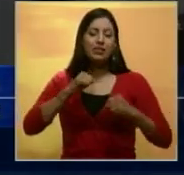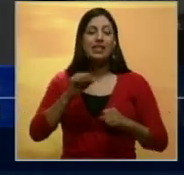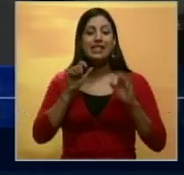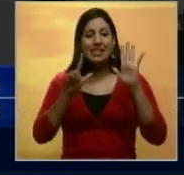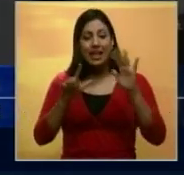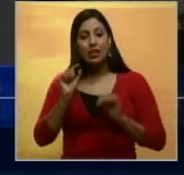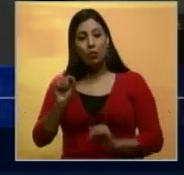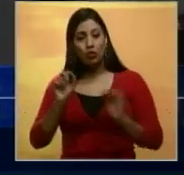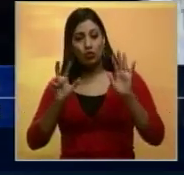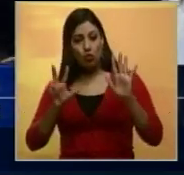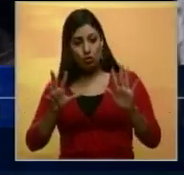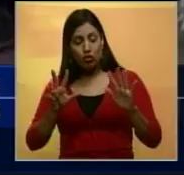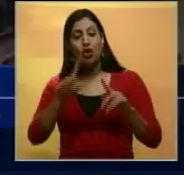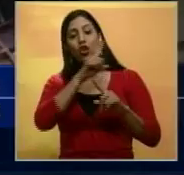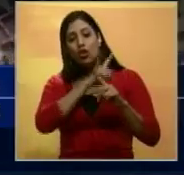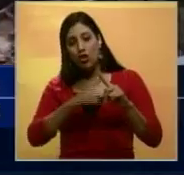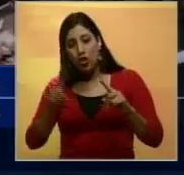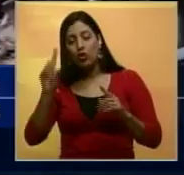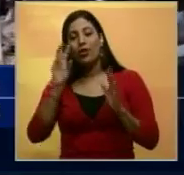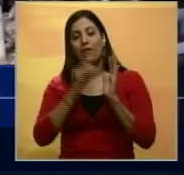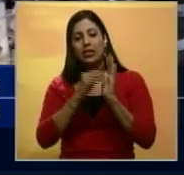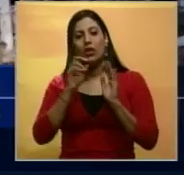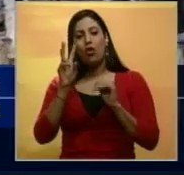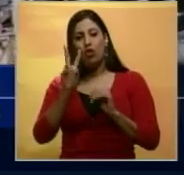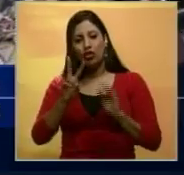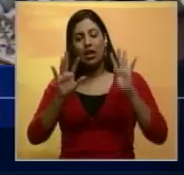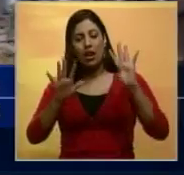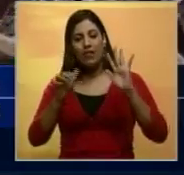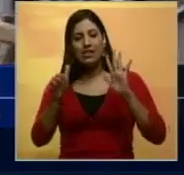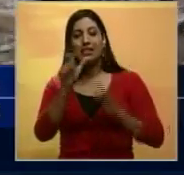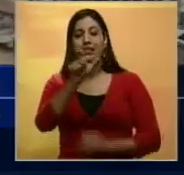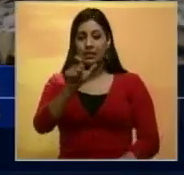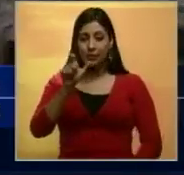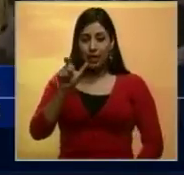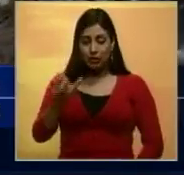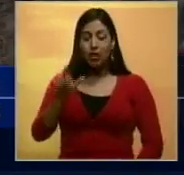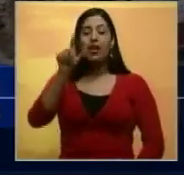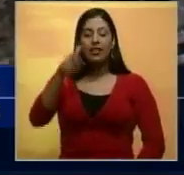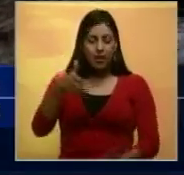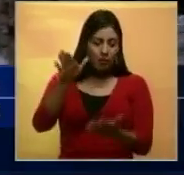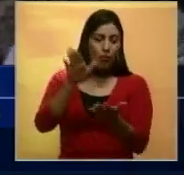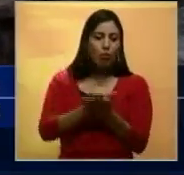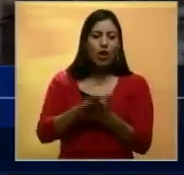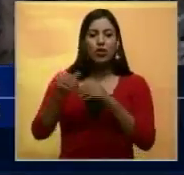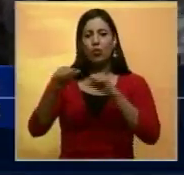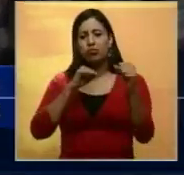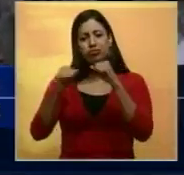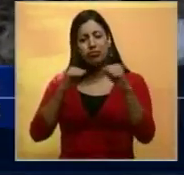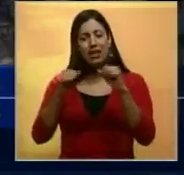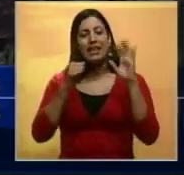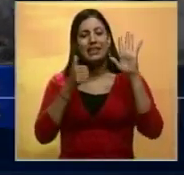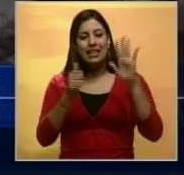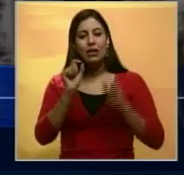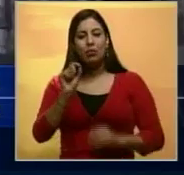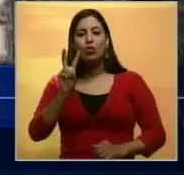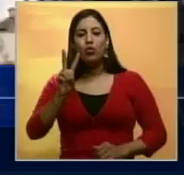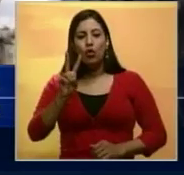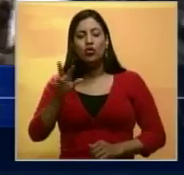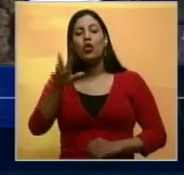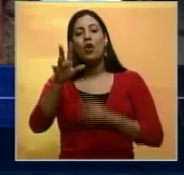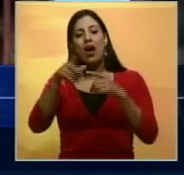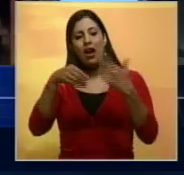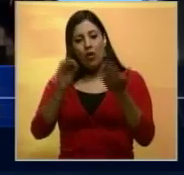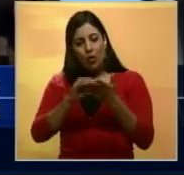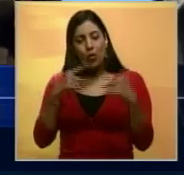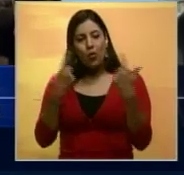magnitud 7.8 y otras 296 personas también fallecieron por un sismo de magnitud 6.2 que